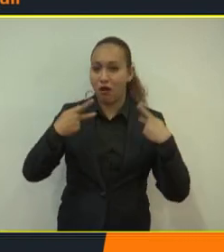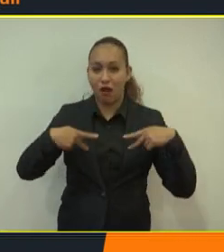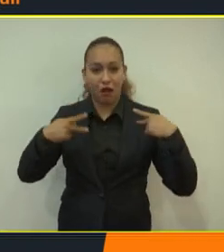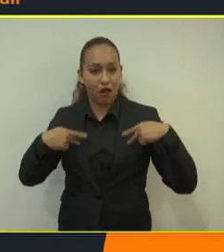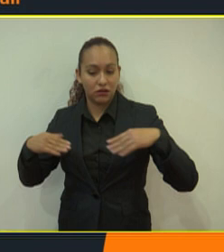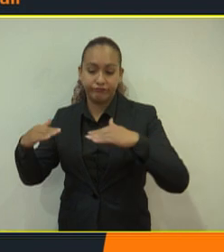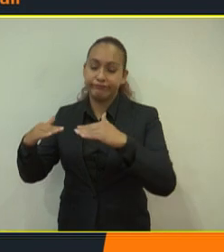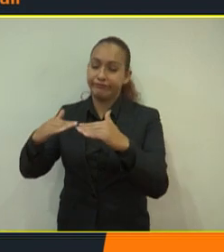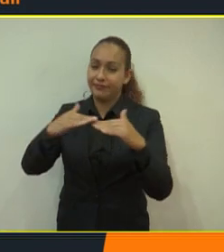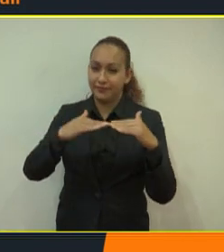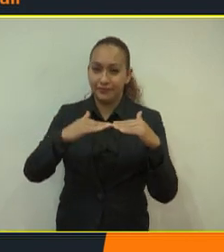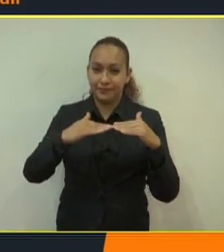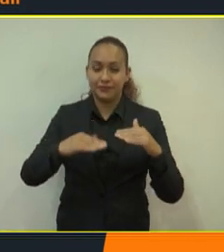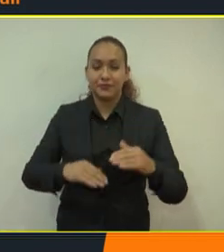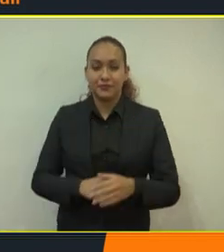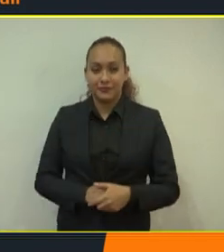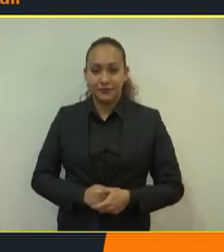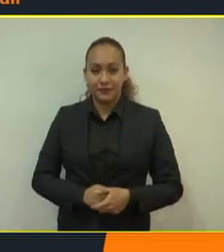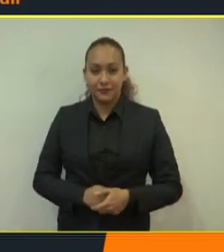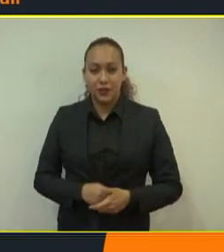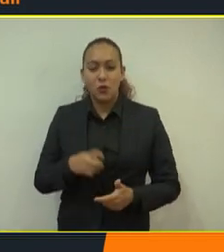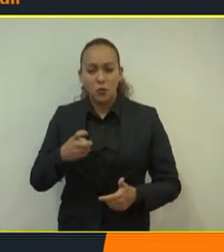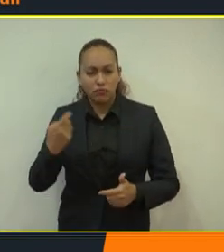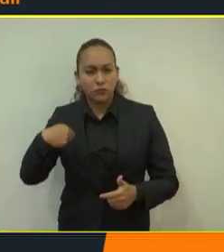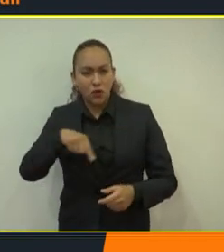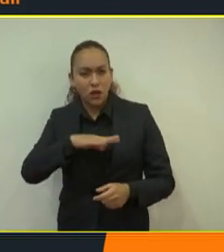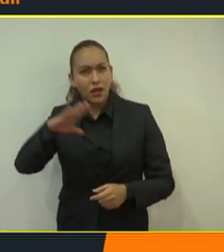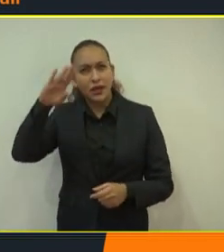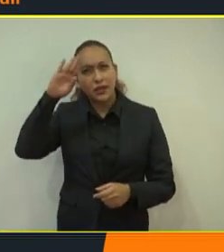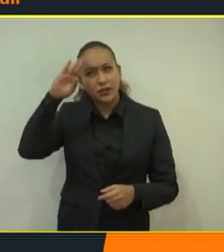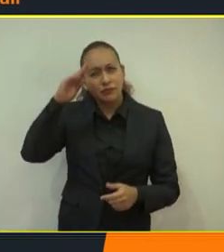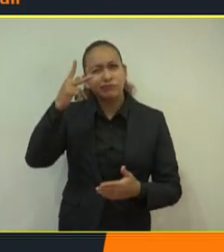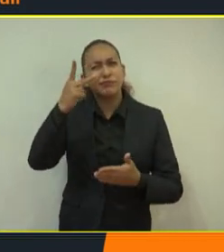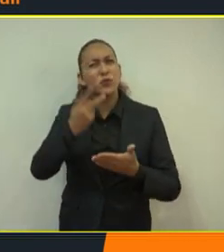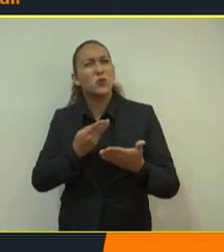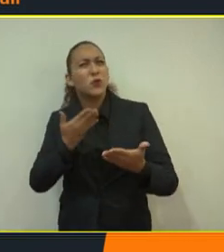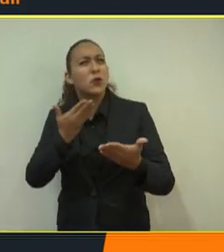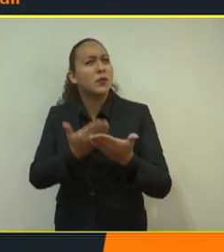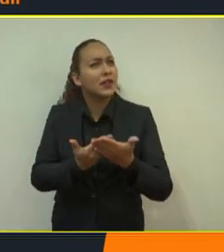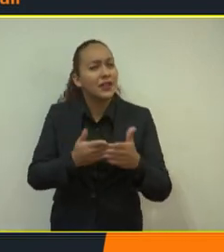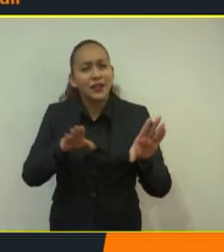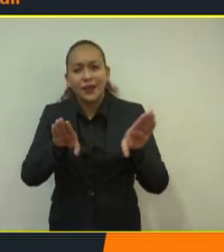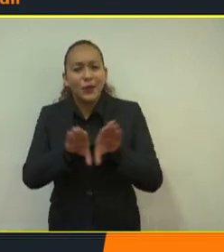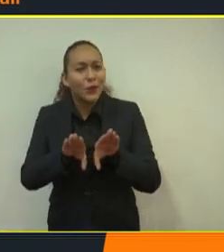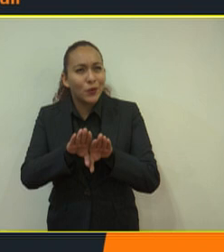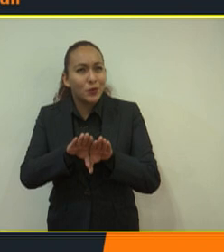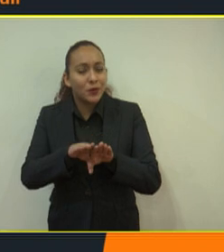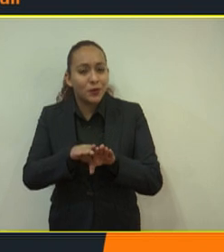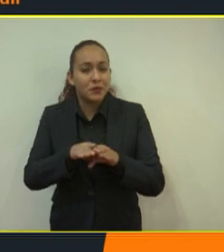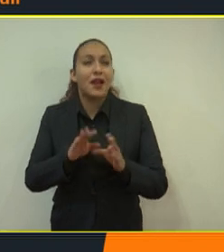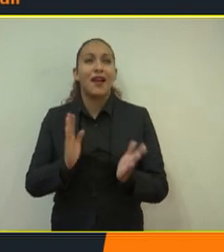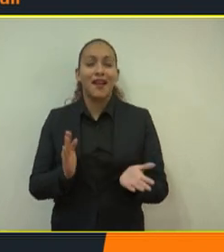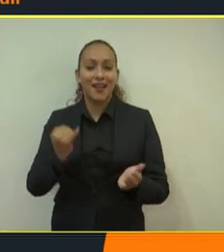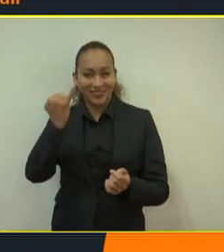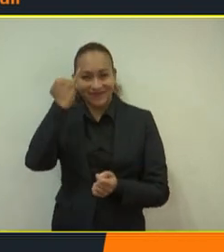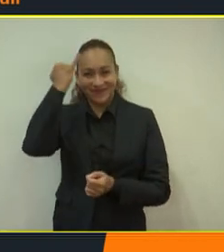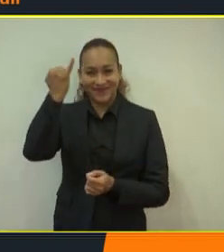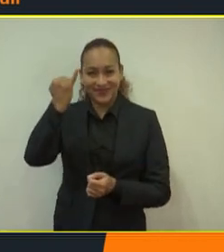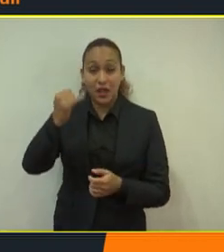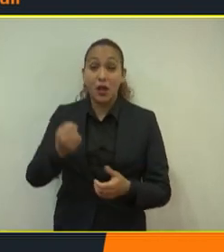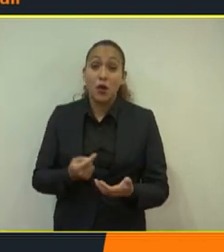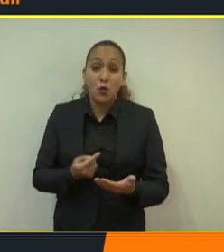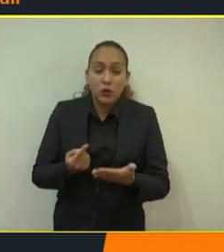para que me entiendan. A partir de ello, pues buscamos diseñar una propuesta de diseño con material y